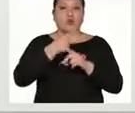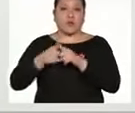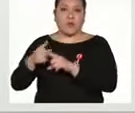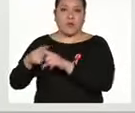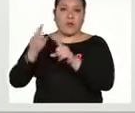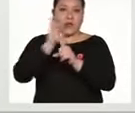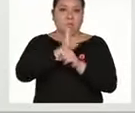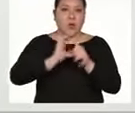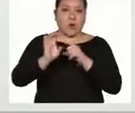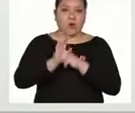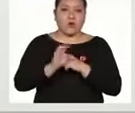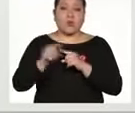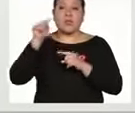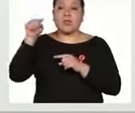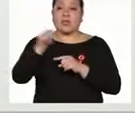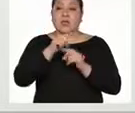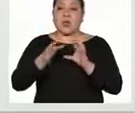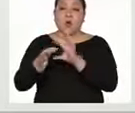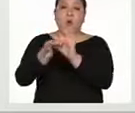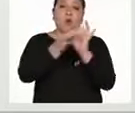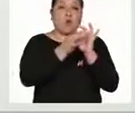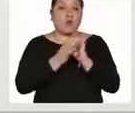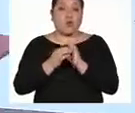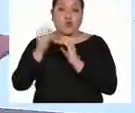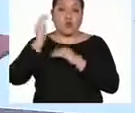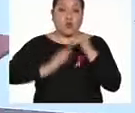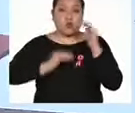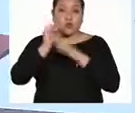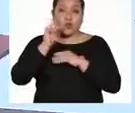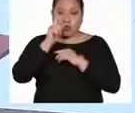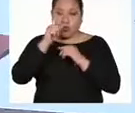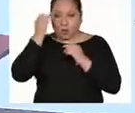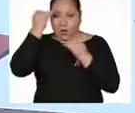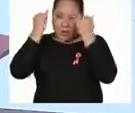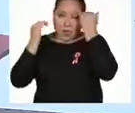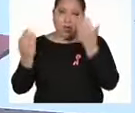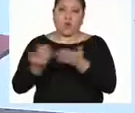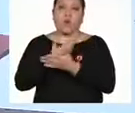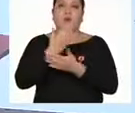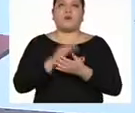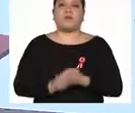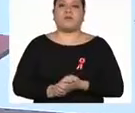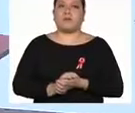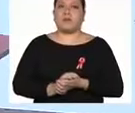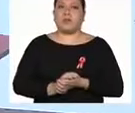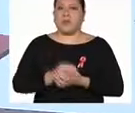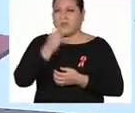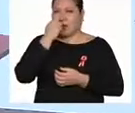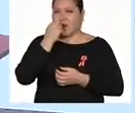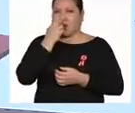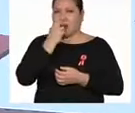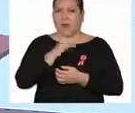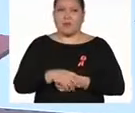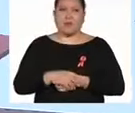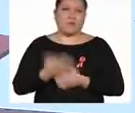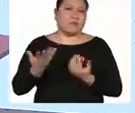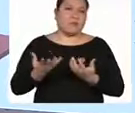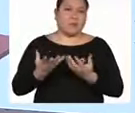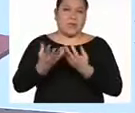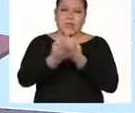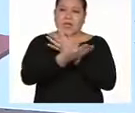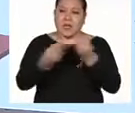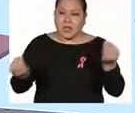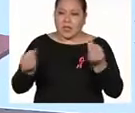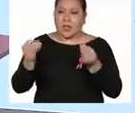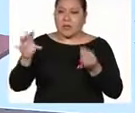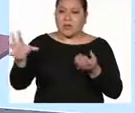diferencias culturales y construyen juntos algo nuevo. Sería extraño si de pronto desapareciéramos la influencia de alguna de las